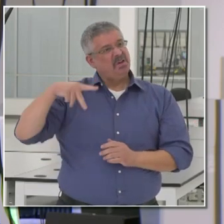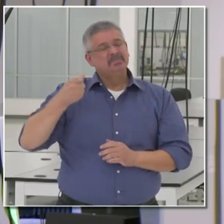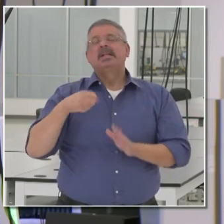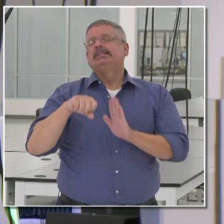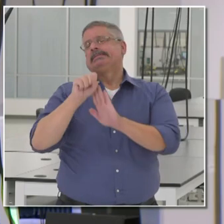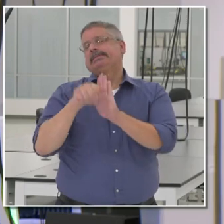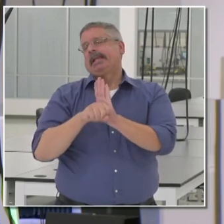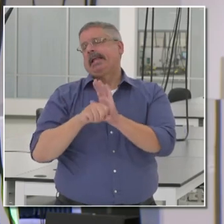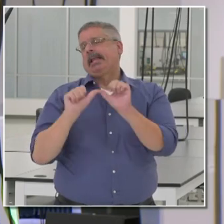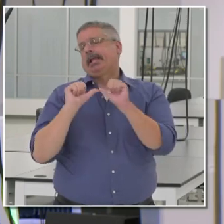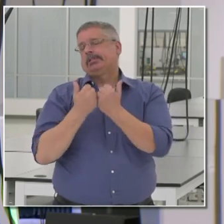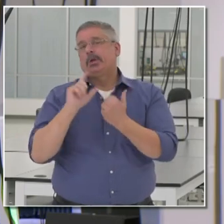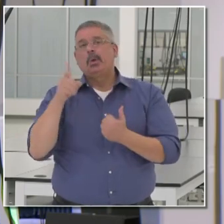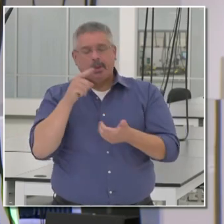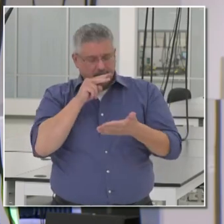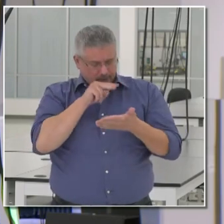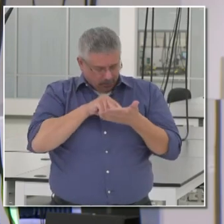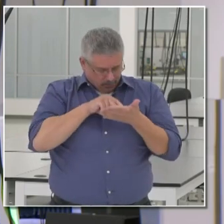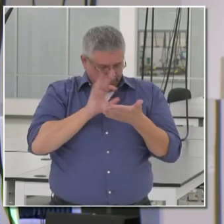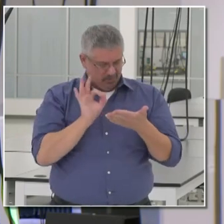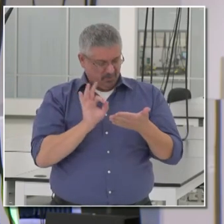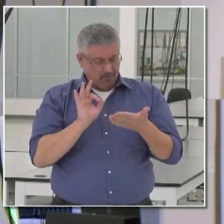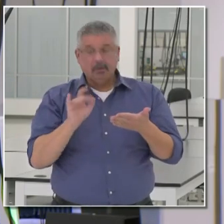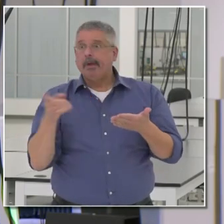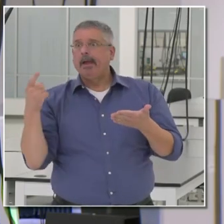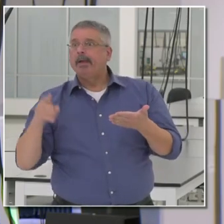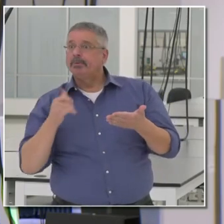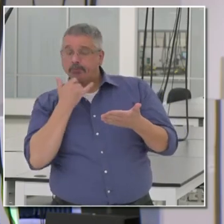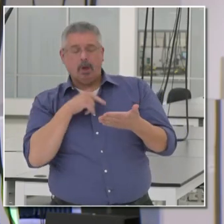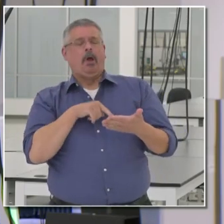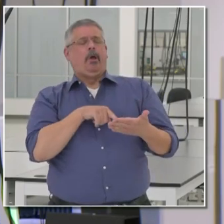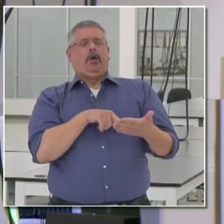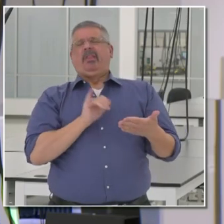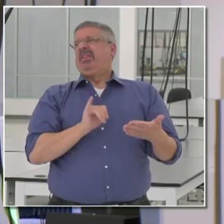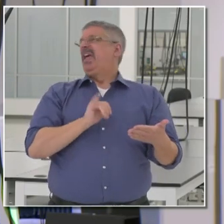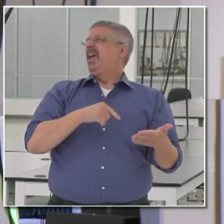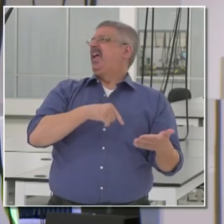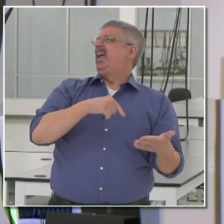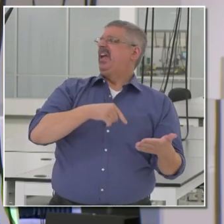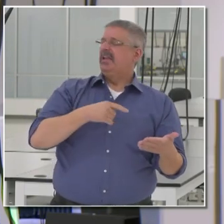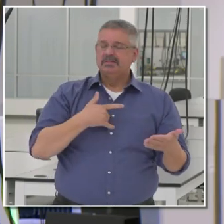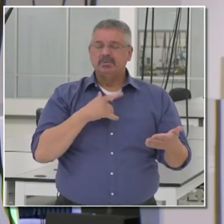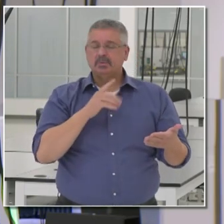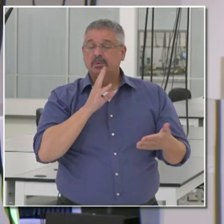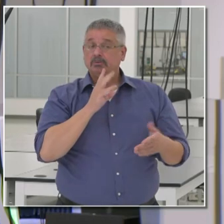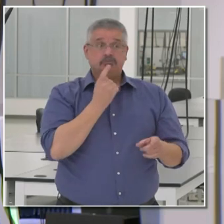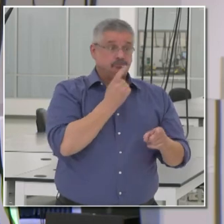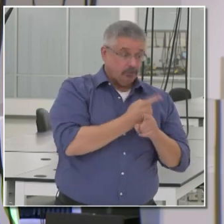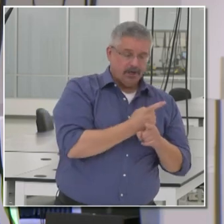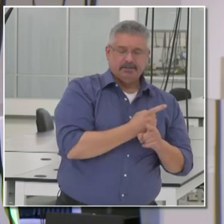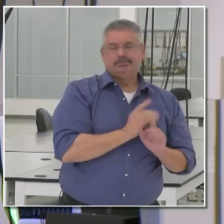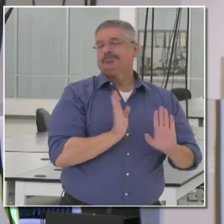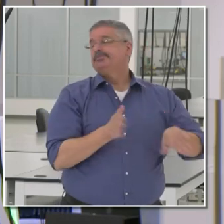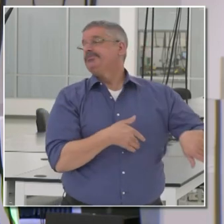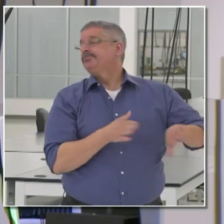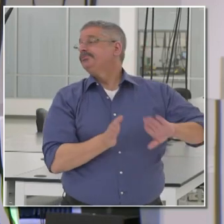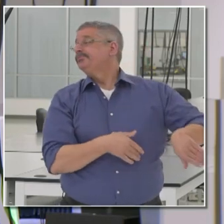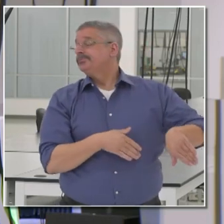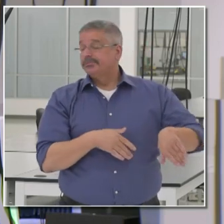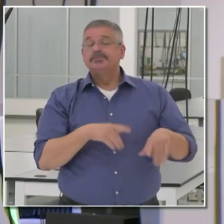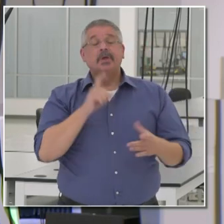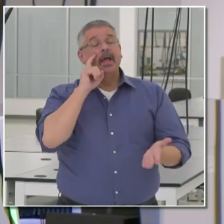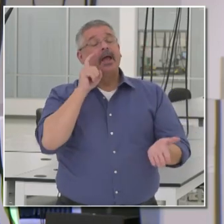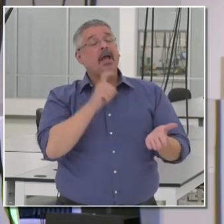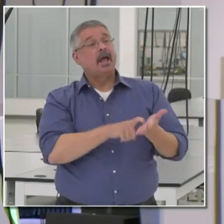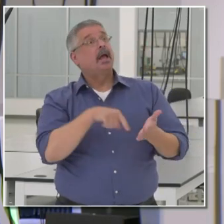es una agencia del estado que uno solamente se entera cuando algo sale mal y no hablamos cuando las cosas salen bien